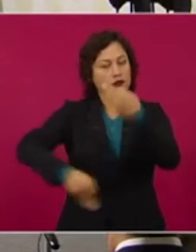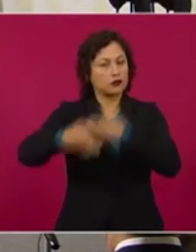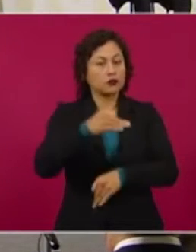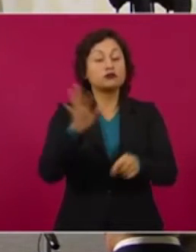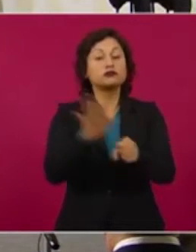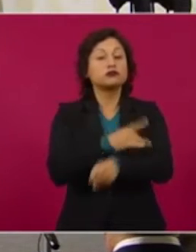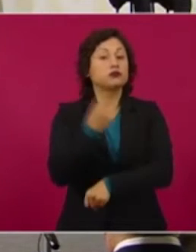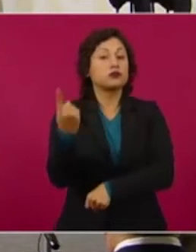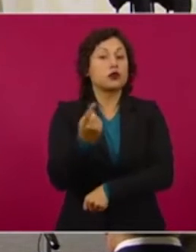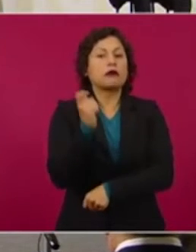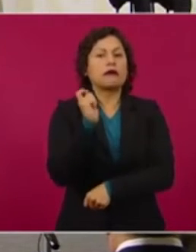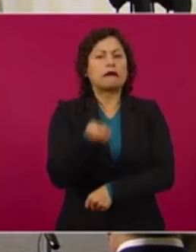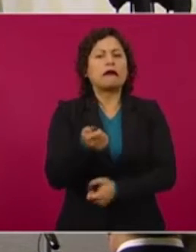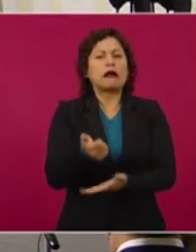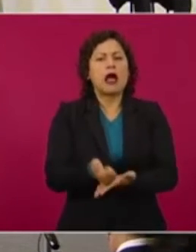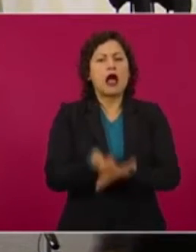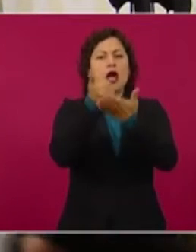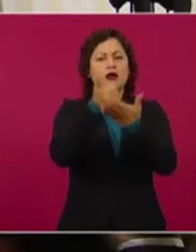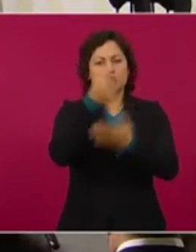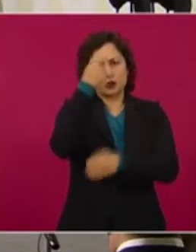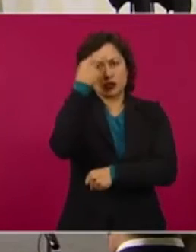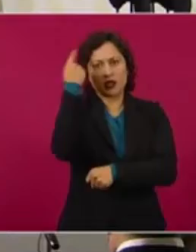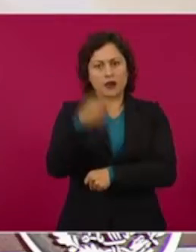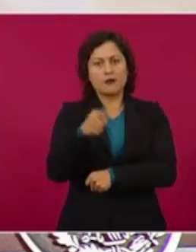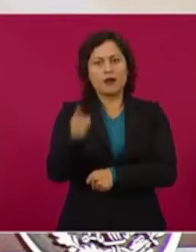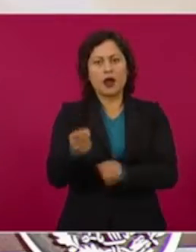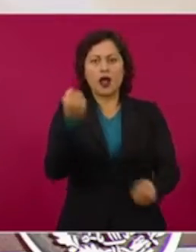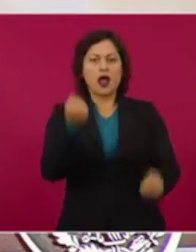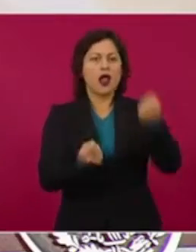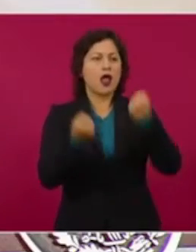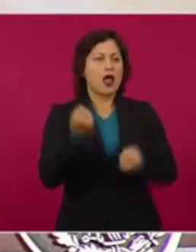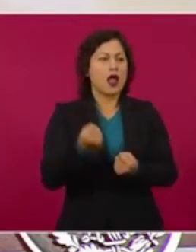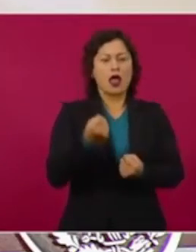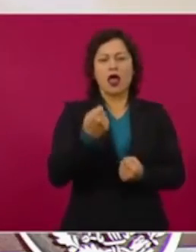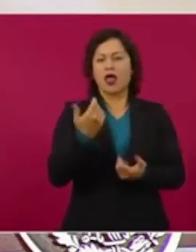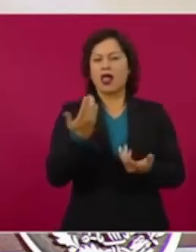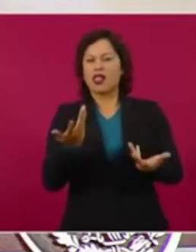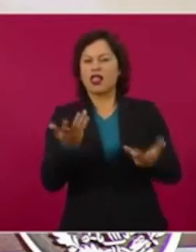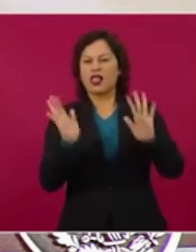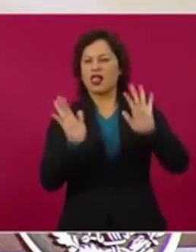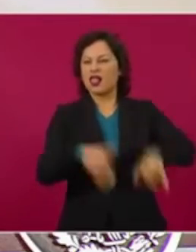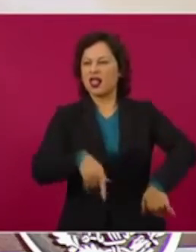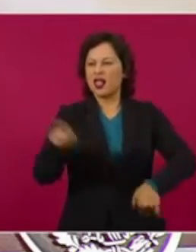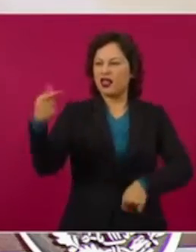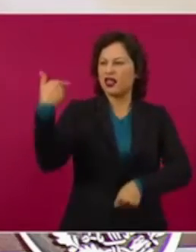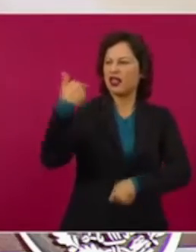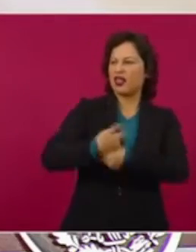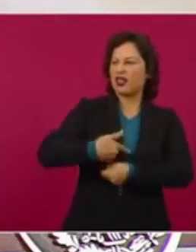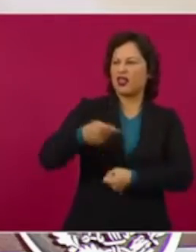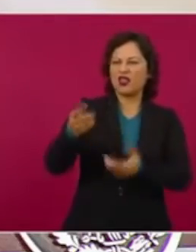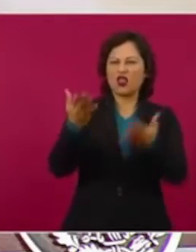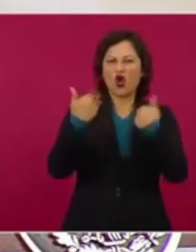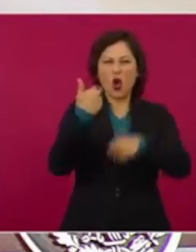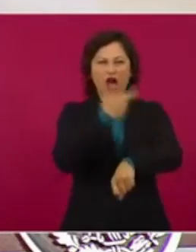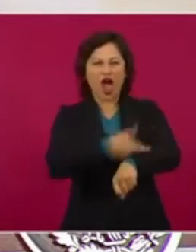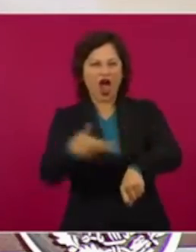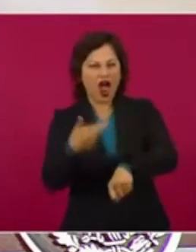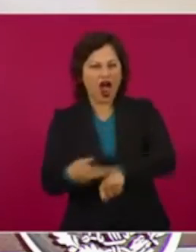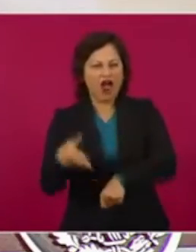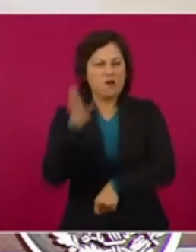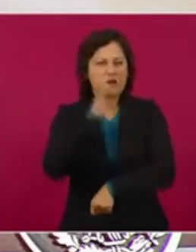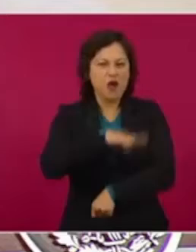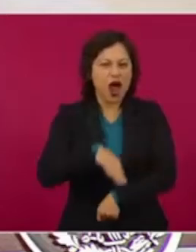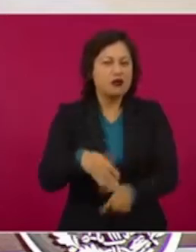la comisión de hechos delictivos con vehículos de procedencia extranjera que carecen de un documento.